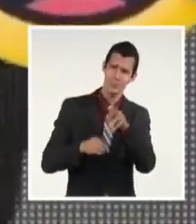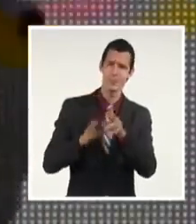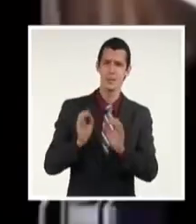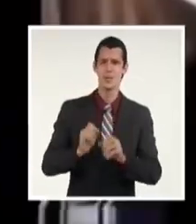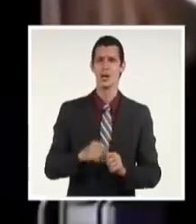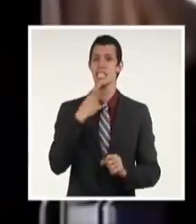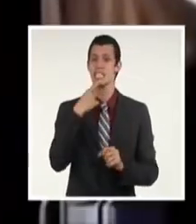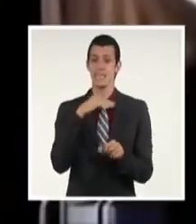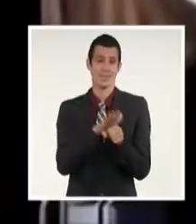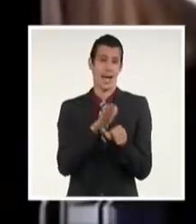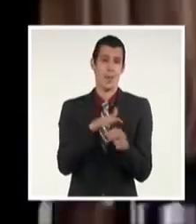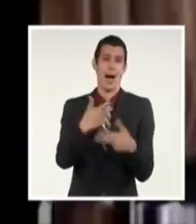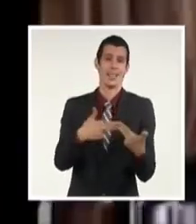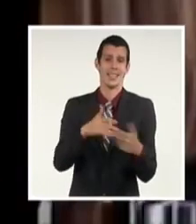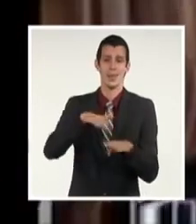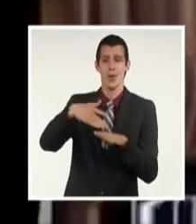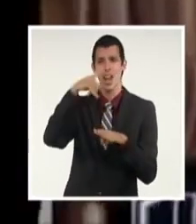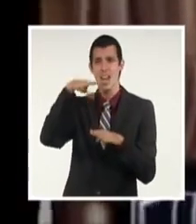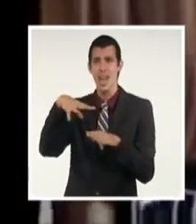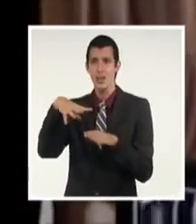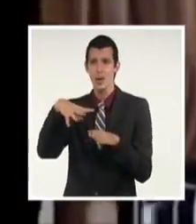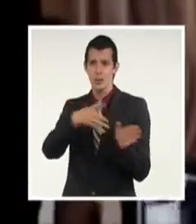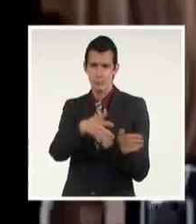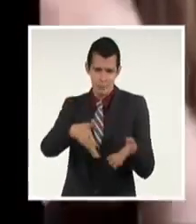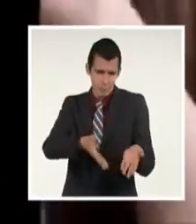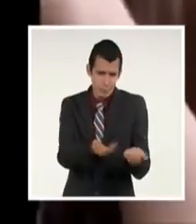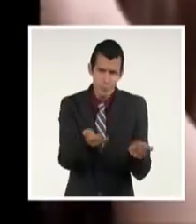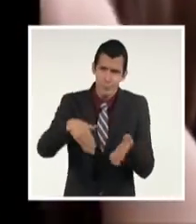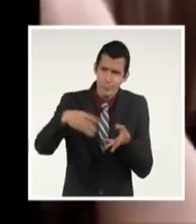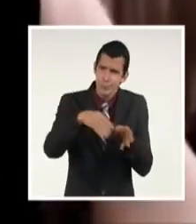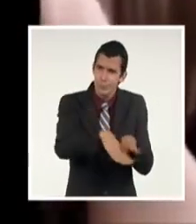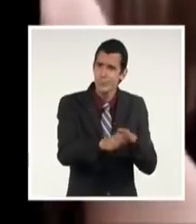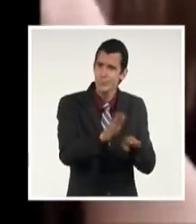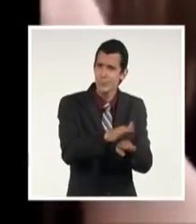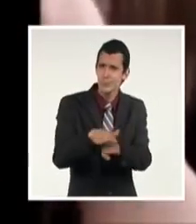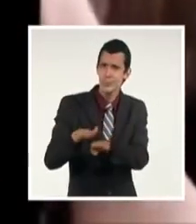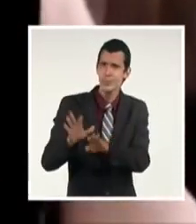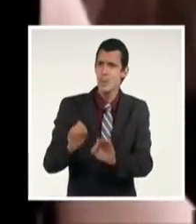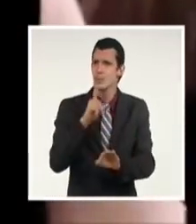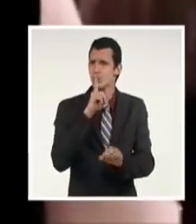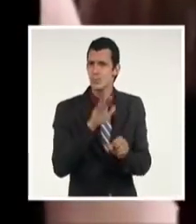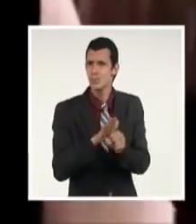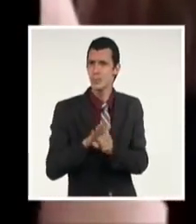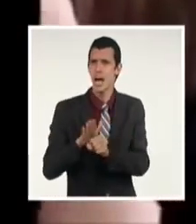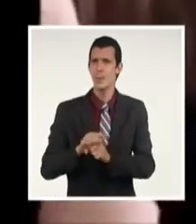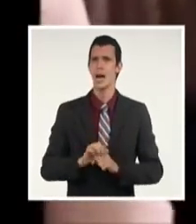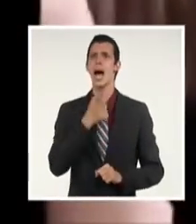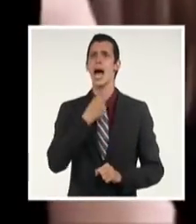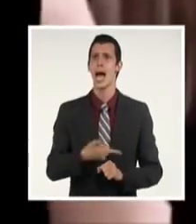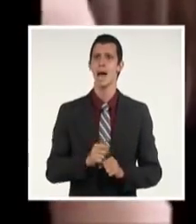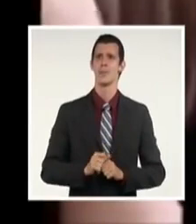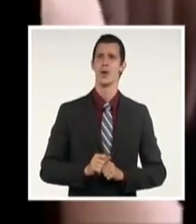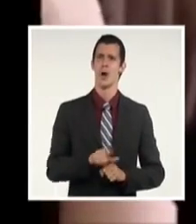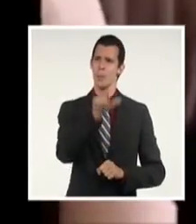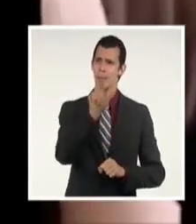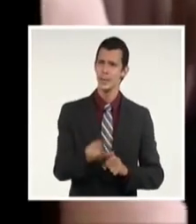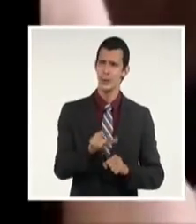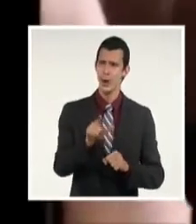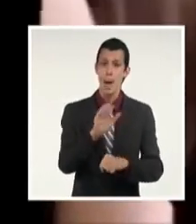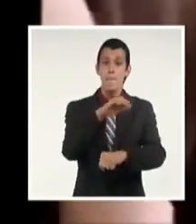clandestinos. Están haciendo enterramientos clandestinos. Están sacando a nuestros hermanos por un patio atrás de Villa Marista. Sus